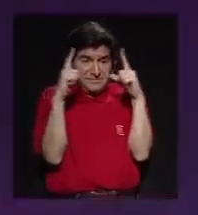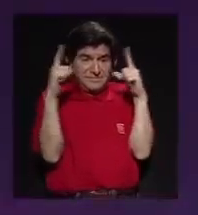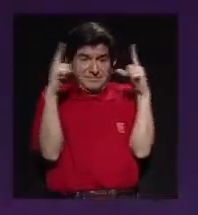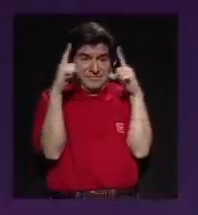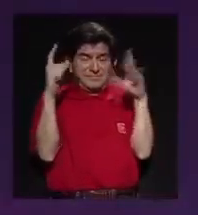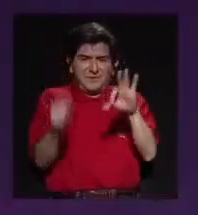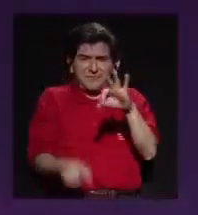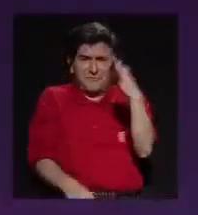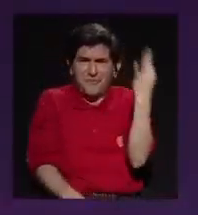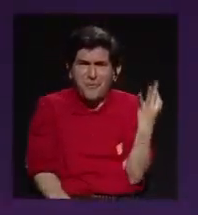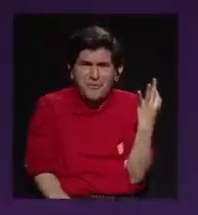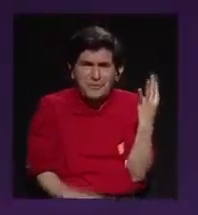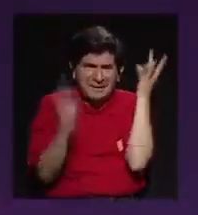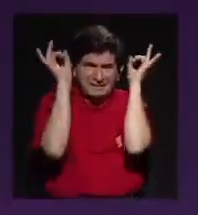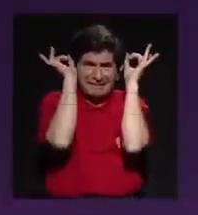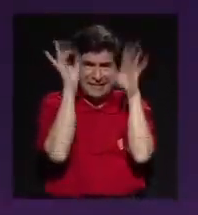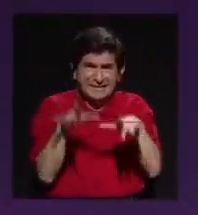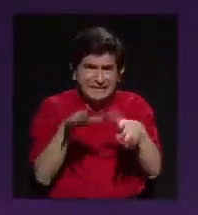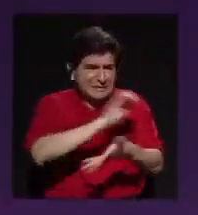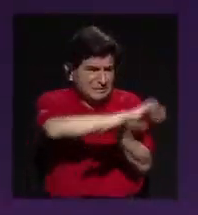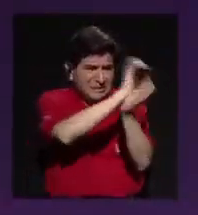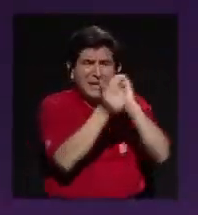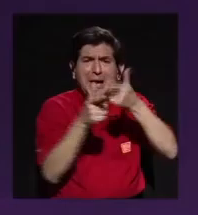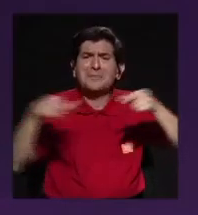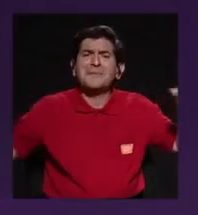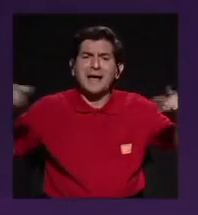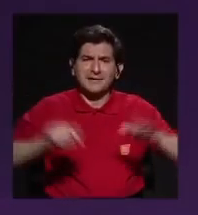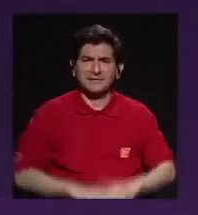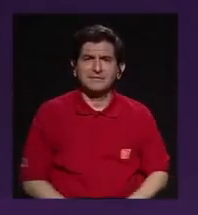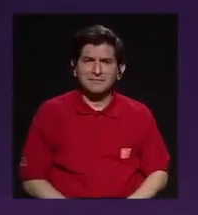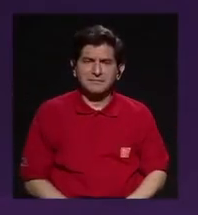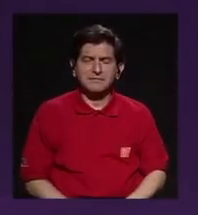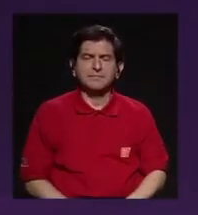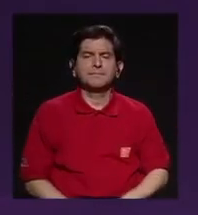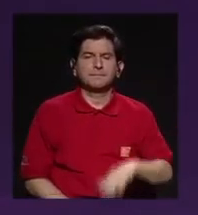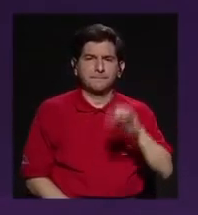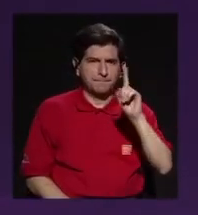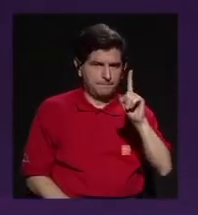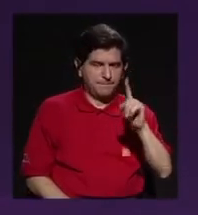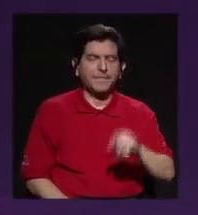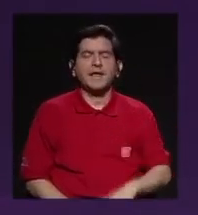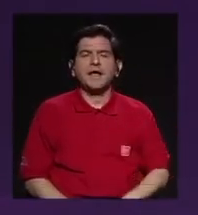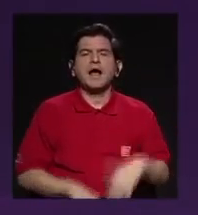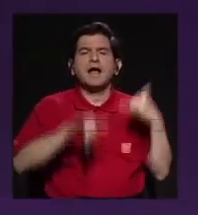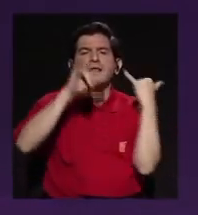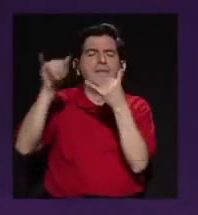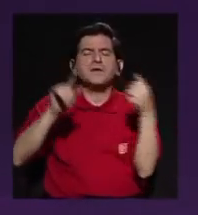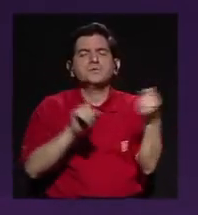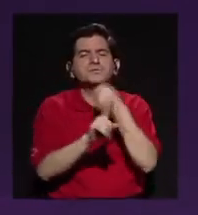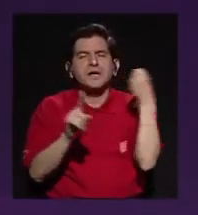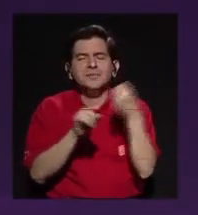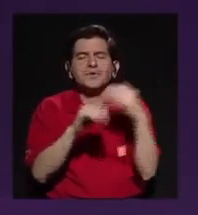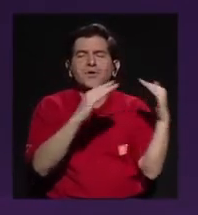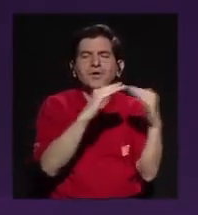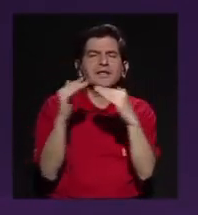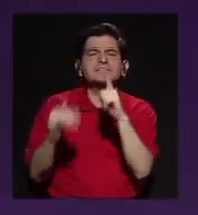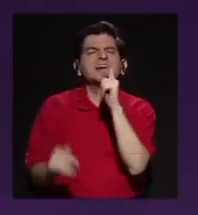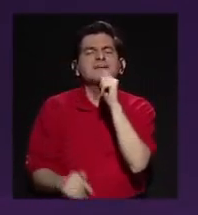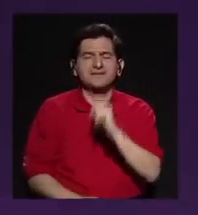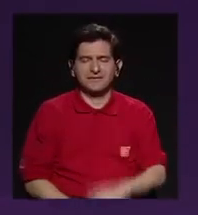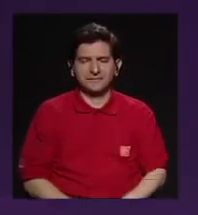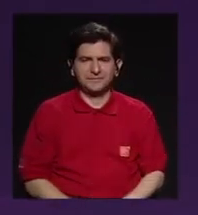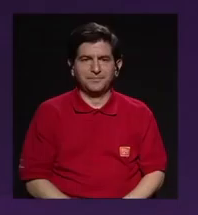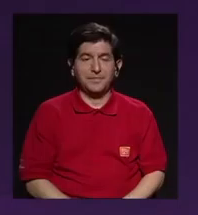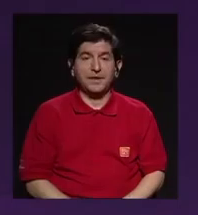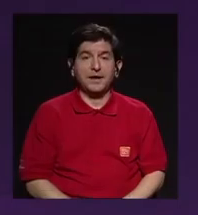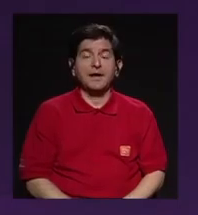la forma perversa en que han cambiado el lenguaje. Sí. ¿Quiénes han sido las que hemos denunciado la violencia, uh-huh, doméstica? ¿Quiénes han